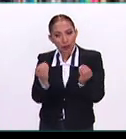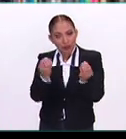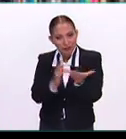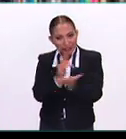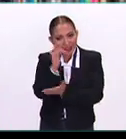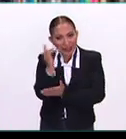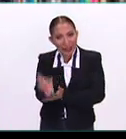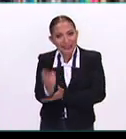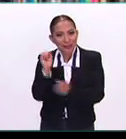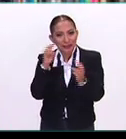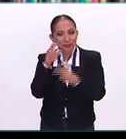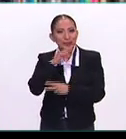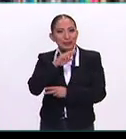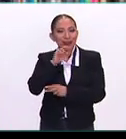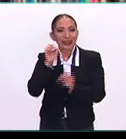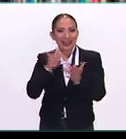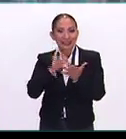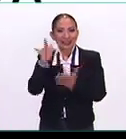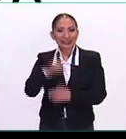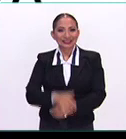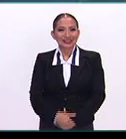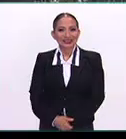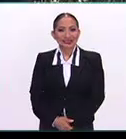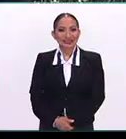Muchas gracias. Hasta luego. Gracias.